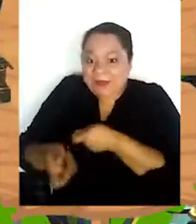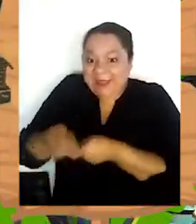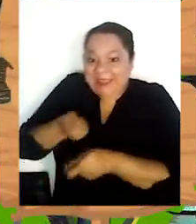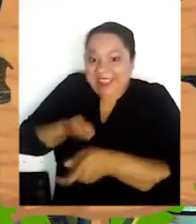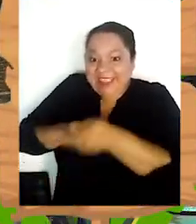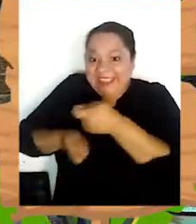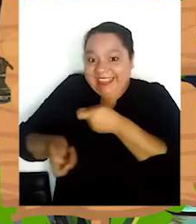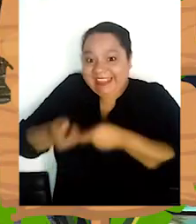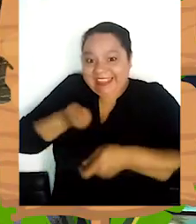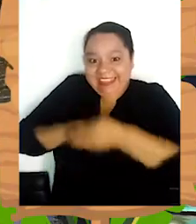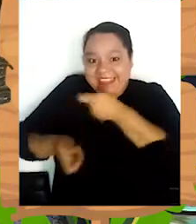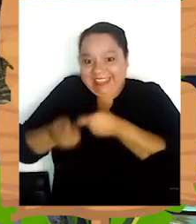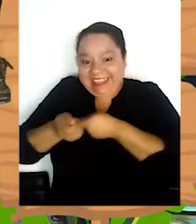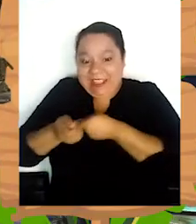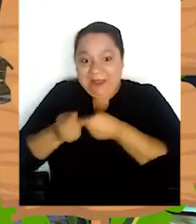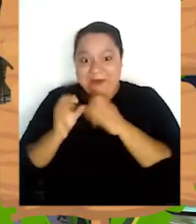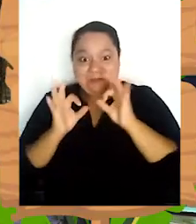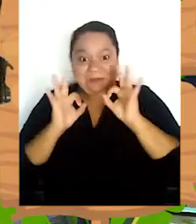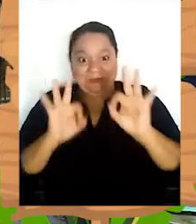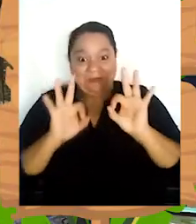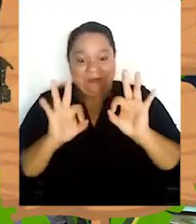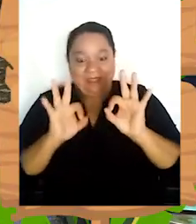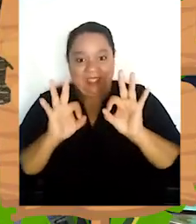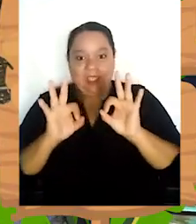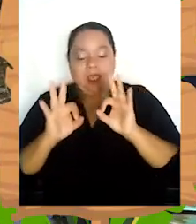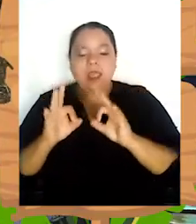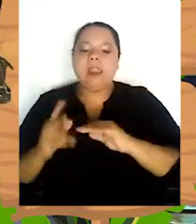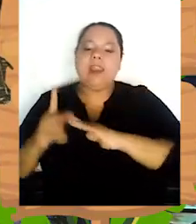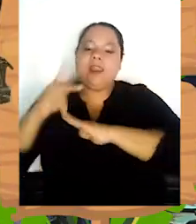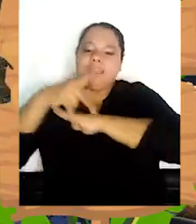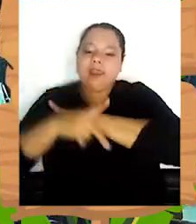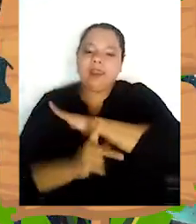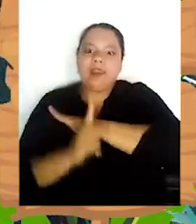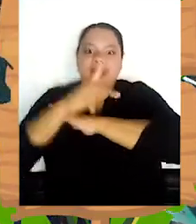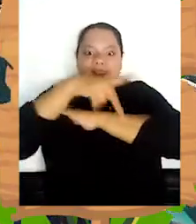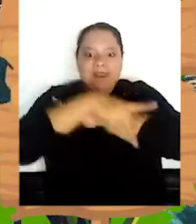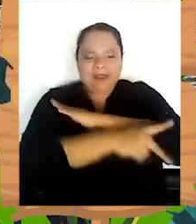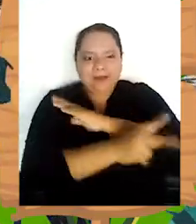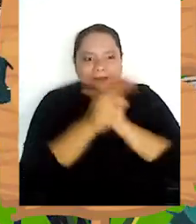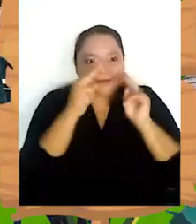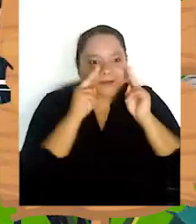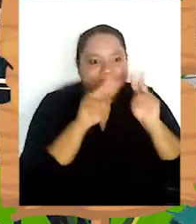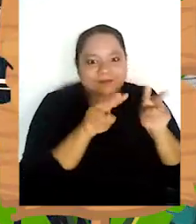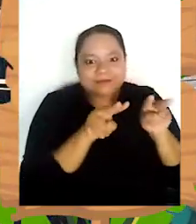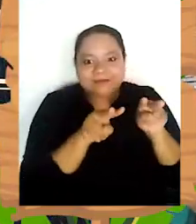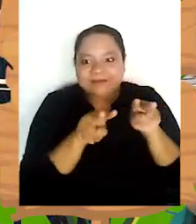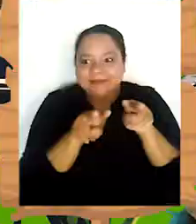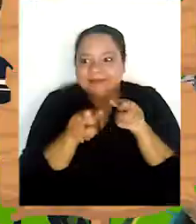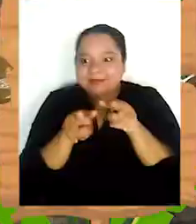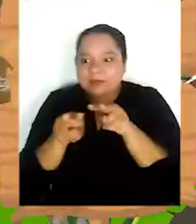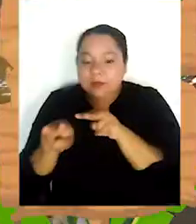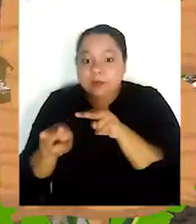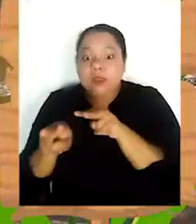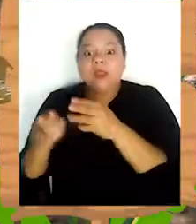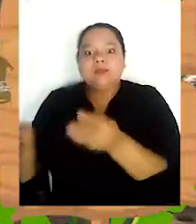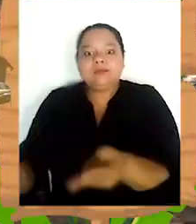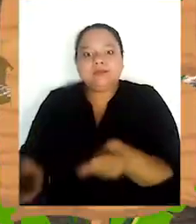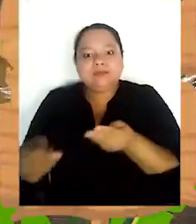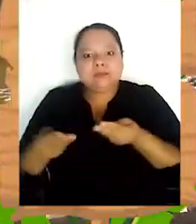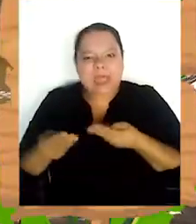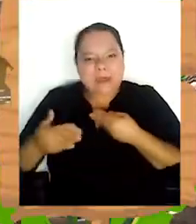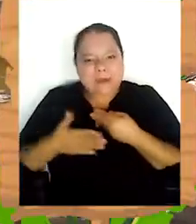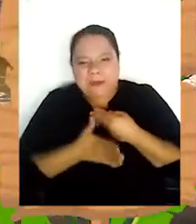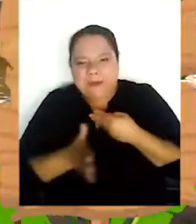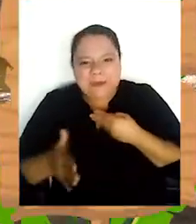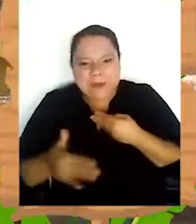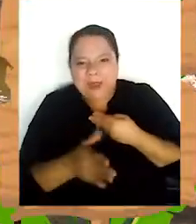Desde la playa, es común ver a los pescadores que llegan del mar con su producto fresco. Una parte